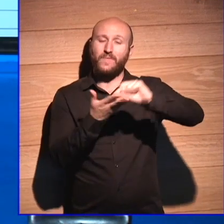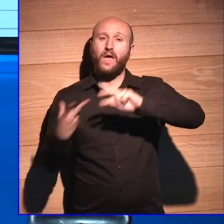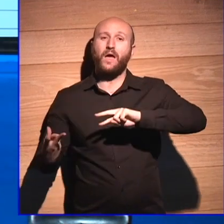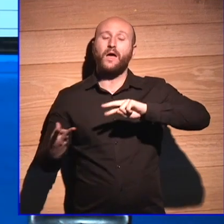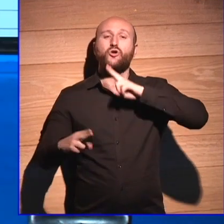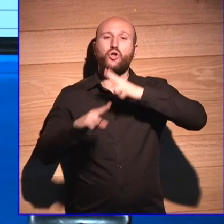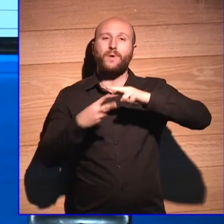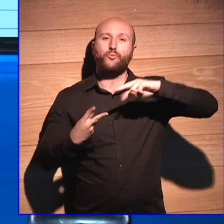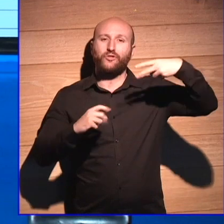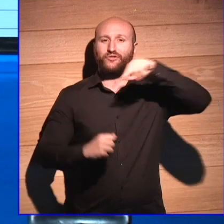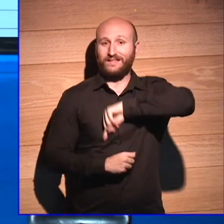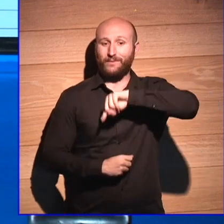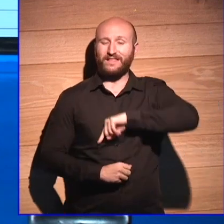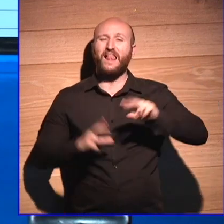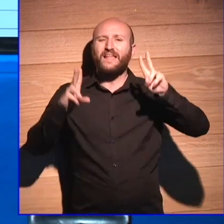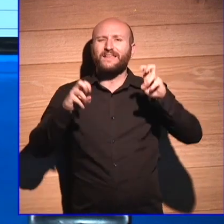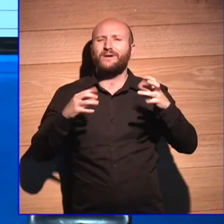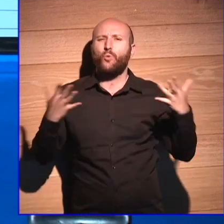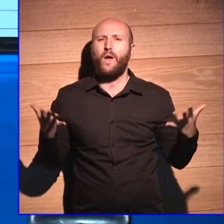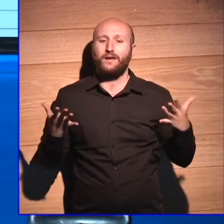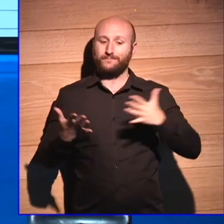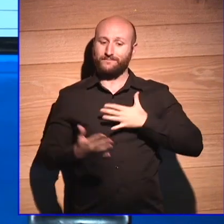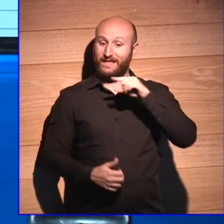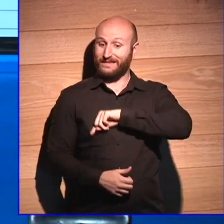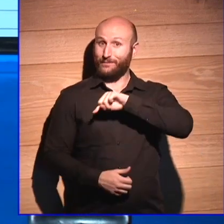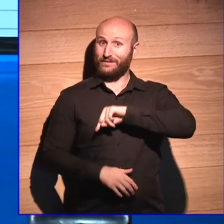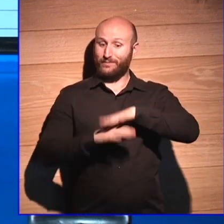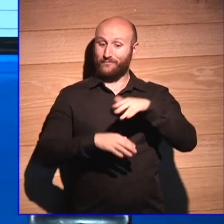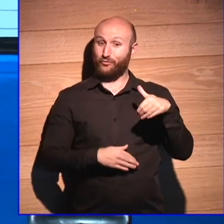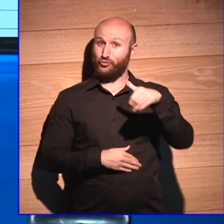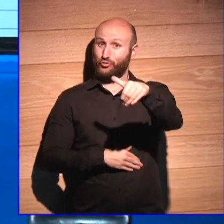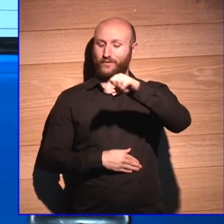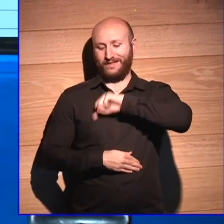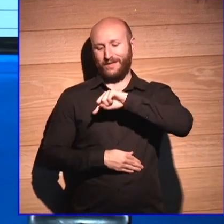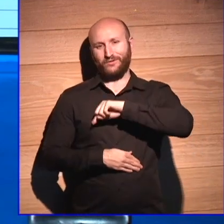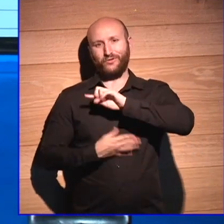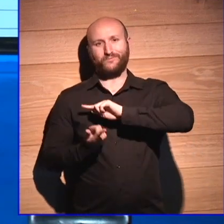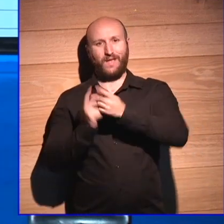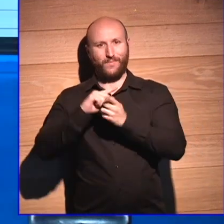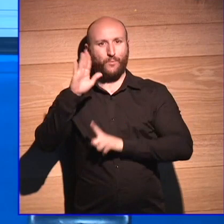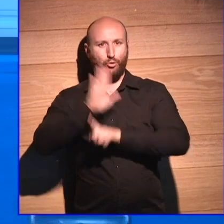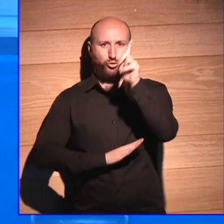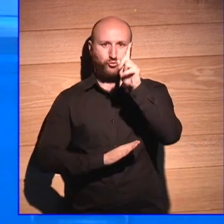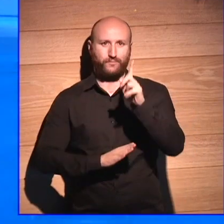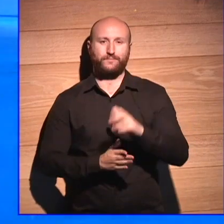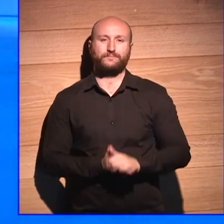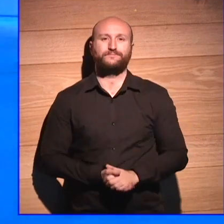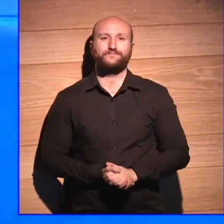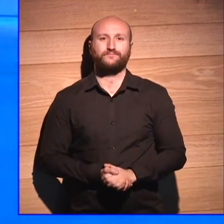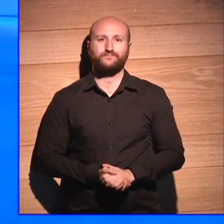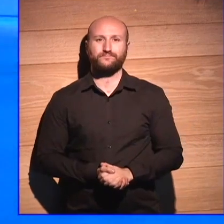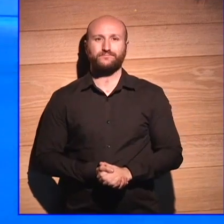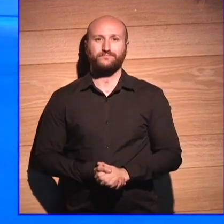que va es esto de cómo nuestros sentimientos en el futuro habrán evolucionado. Y